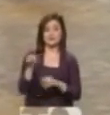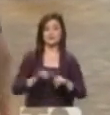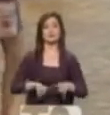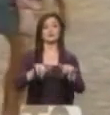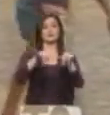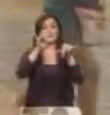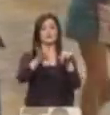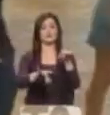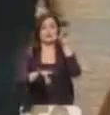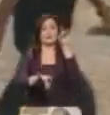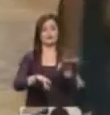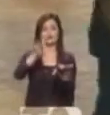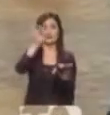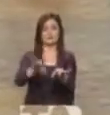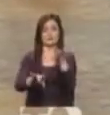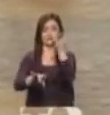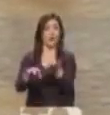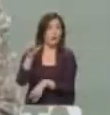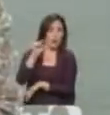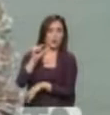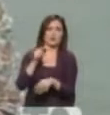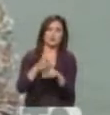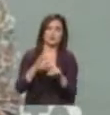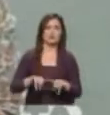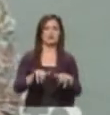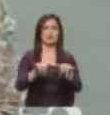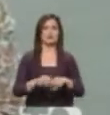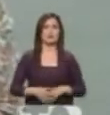continúa lloviznando, aunque con mucha menor intensidad, por